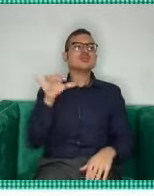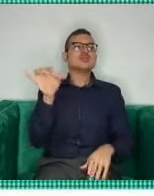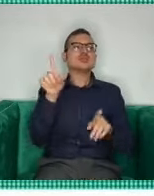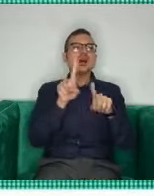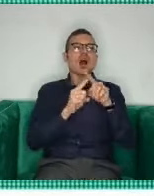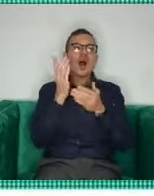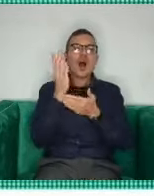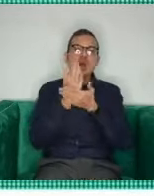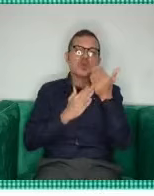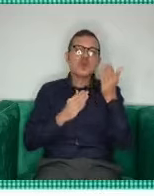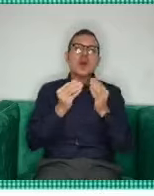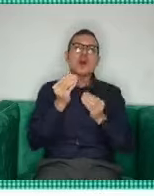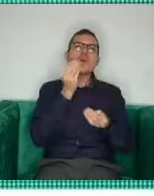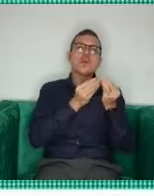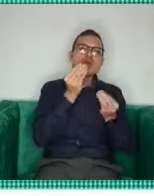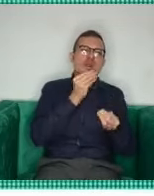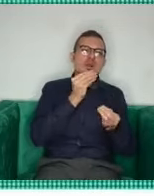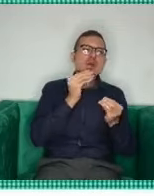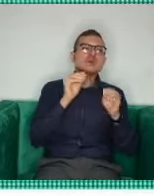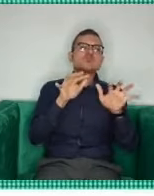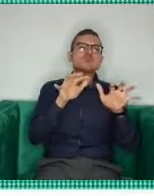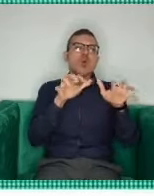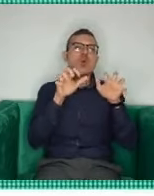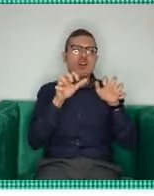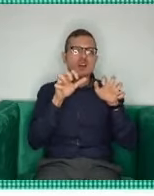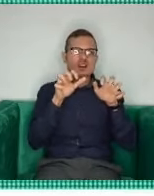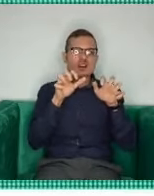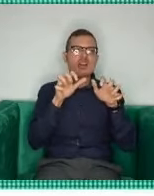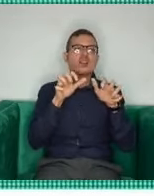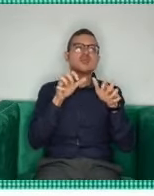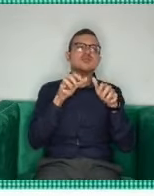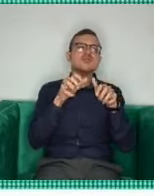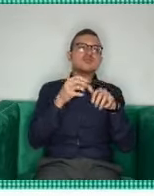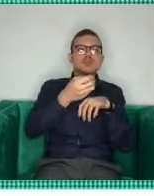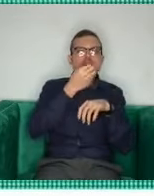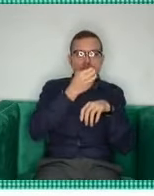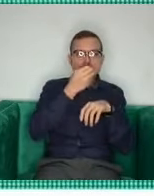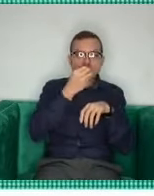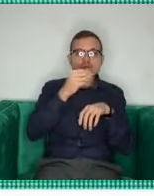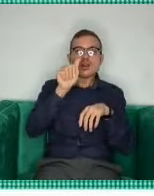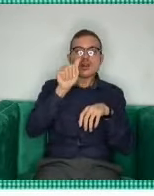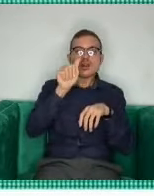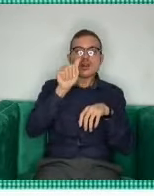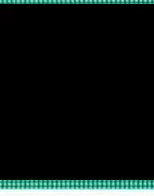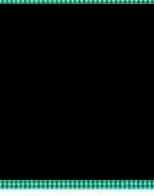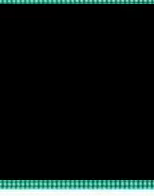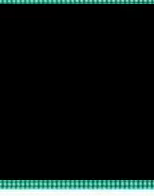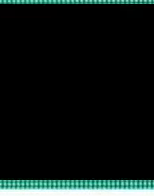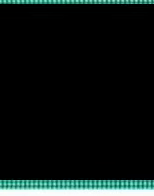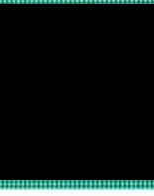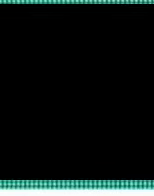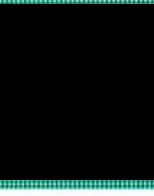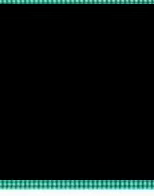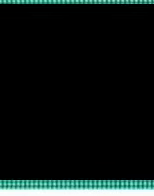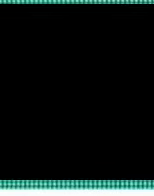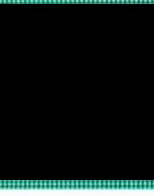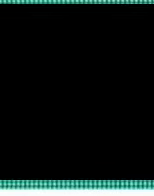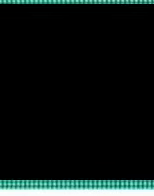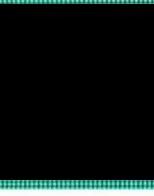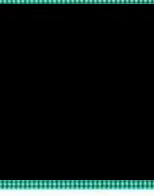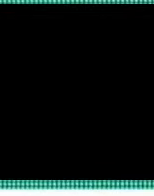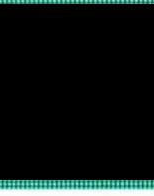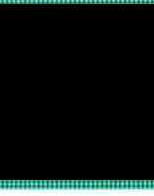congeladas, en las comidas orientales. También tenemos el omega 6, que son los aceites de soya, de uva,